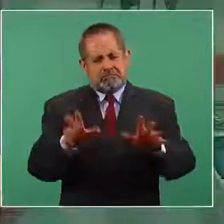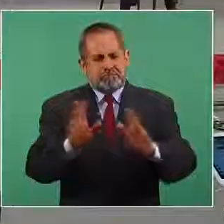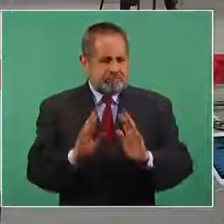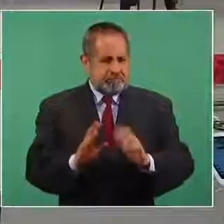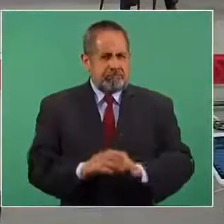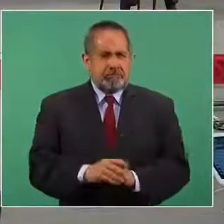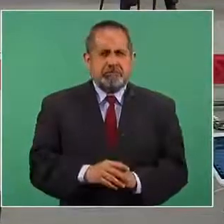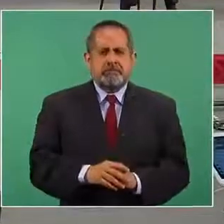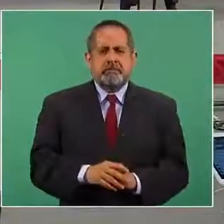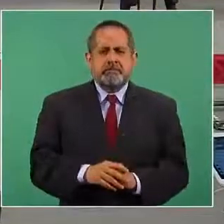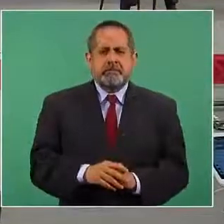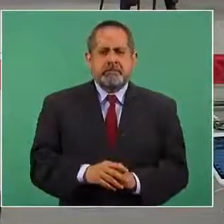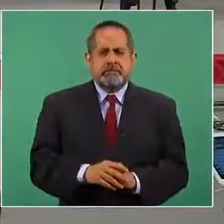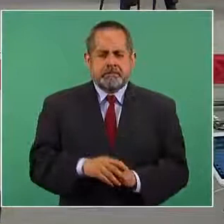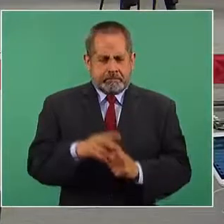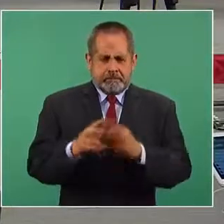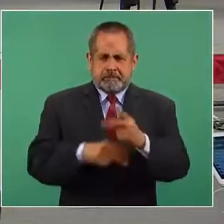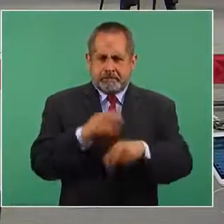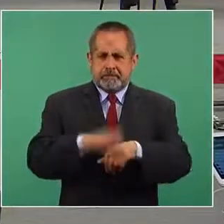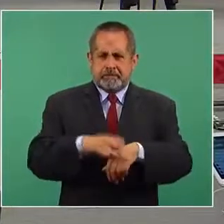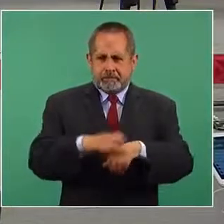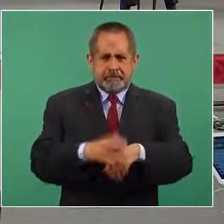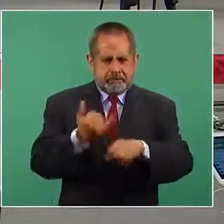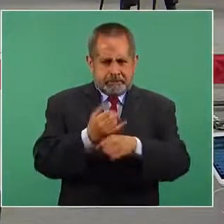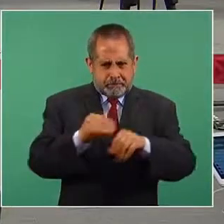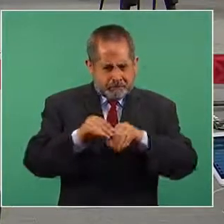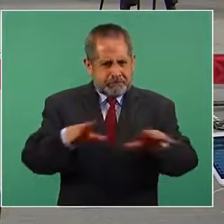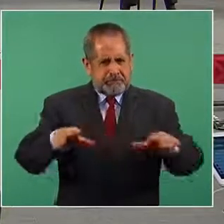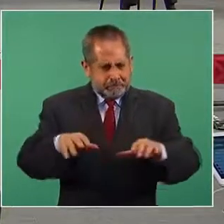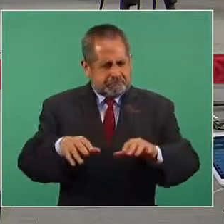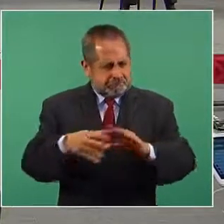pero se va a dar más información.